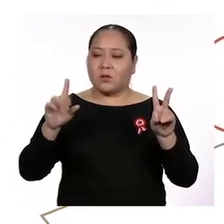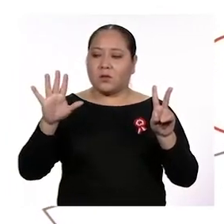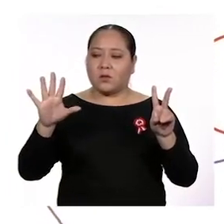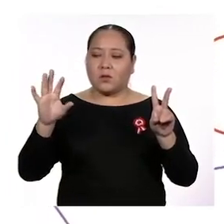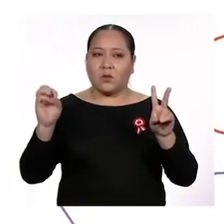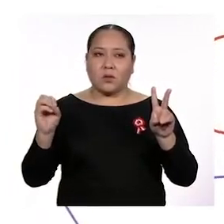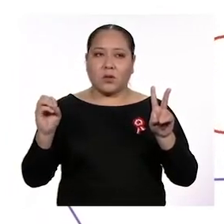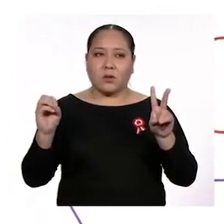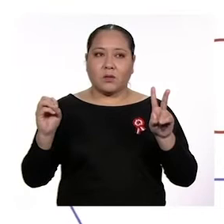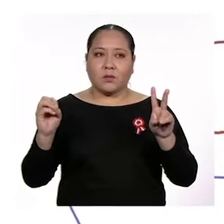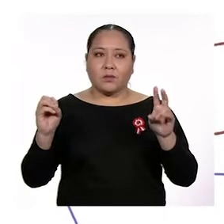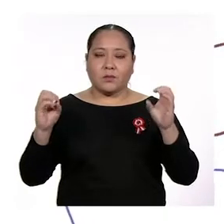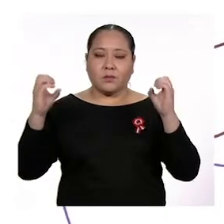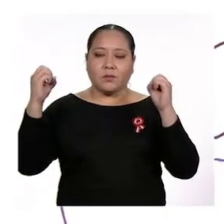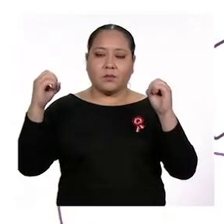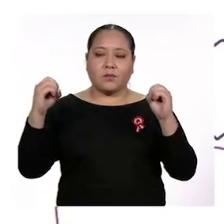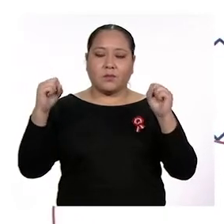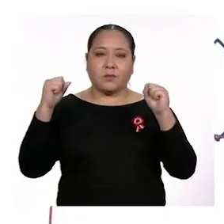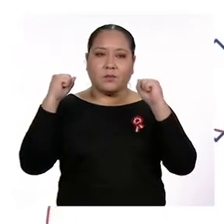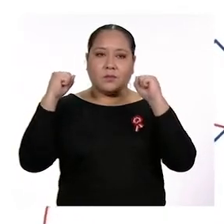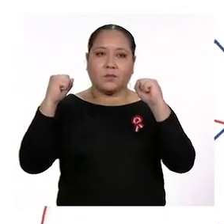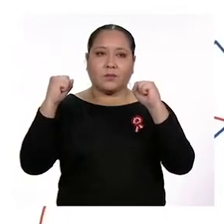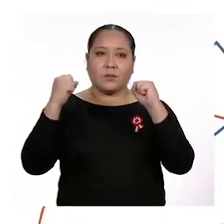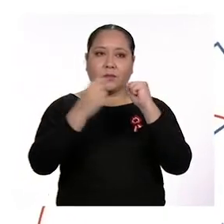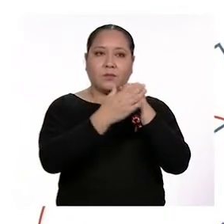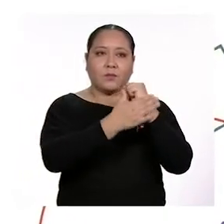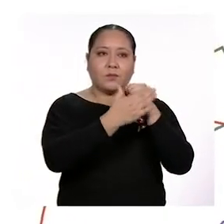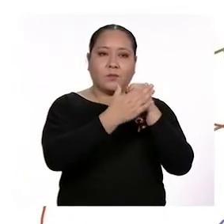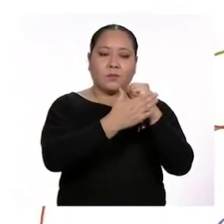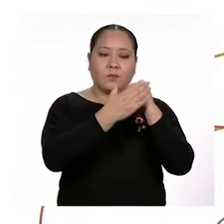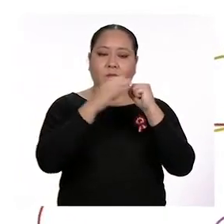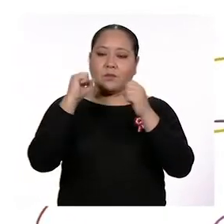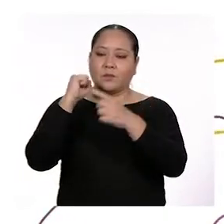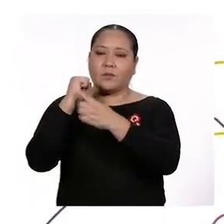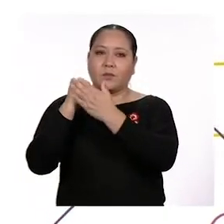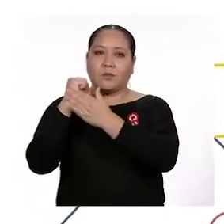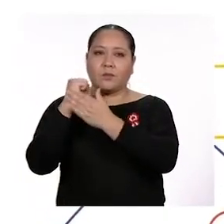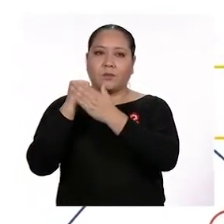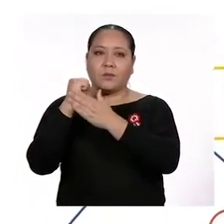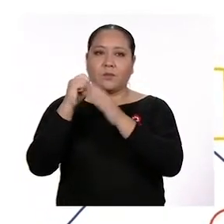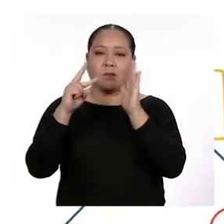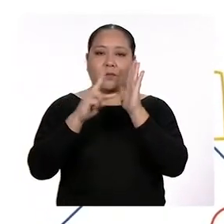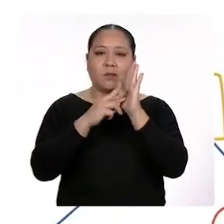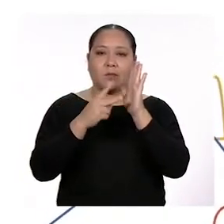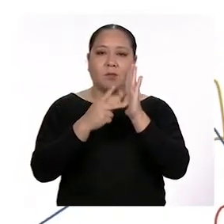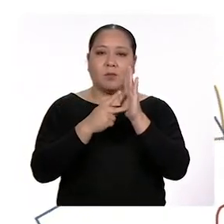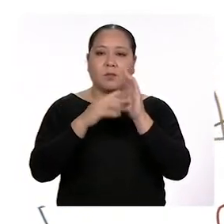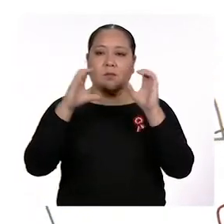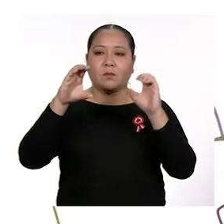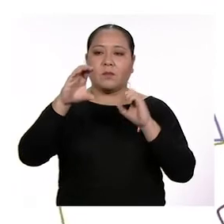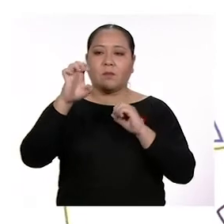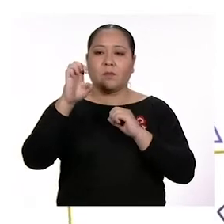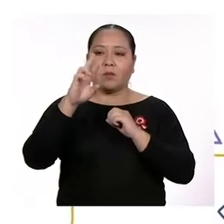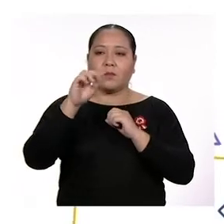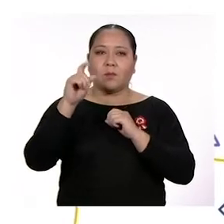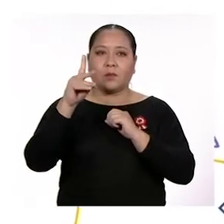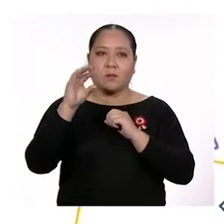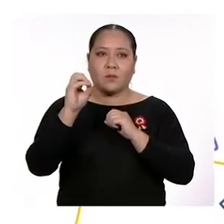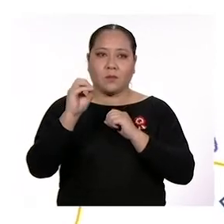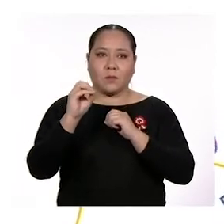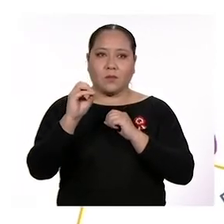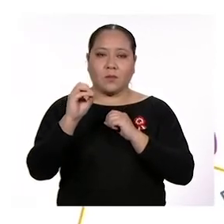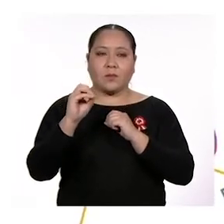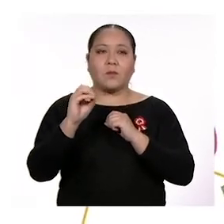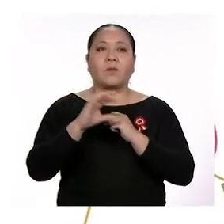150. En cada extremo tiene un círculo pintado por dentro, lo que nos dice que es un intervalo cerrado. En otras